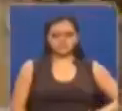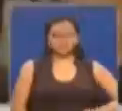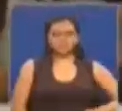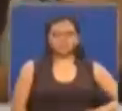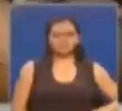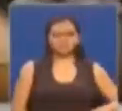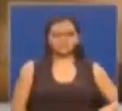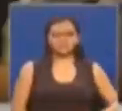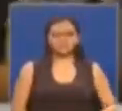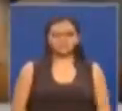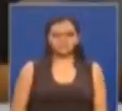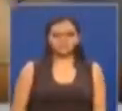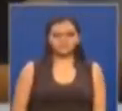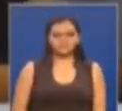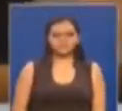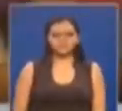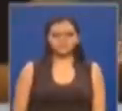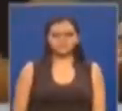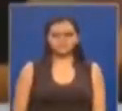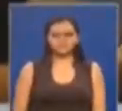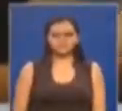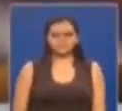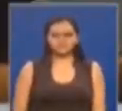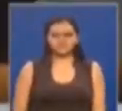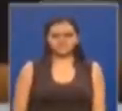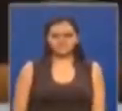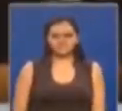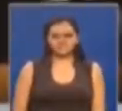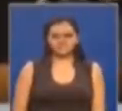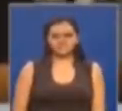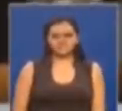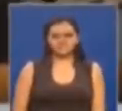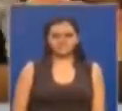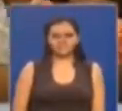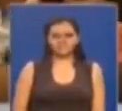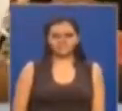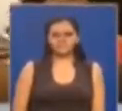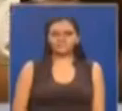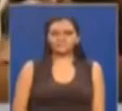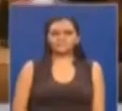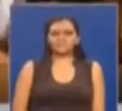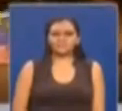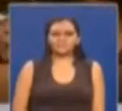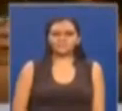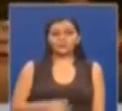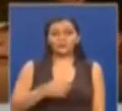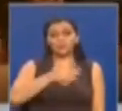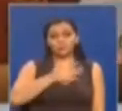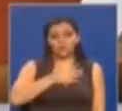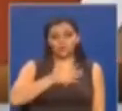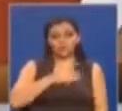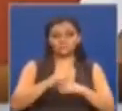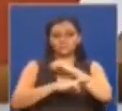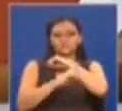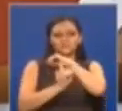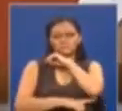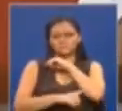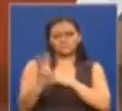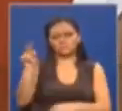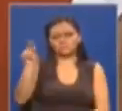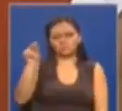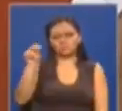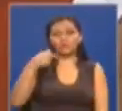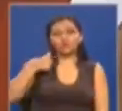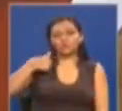construimos con este sacrificio y esta esperanza? En principio no haber sanciones, compañeros, porque